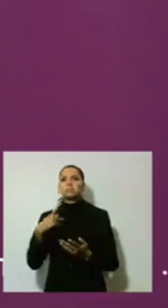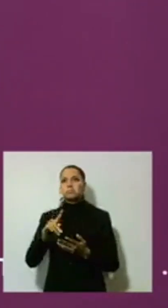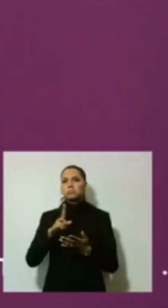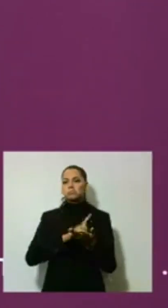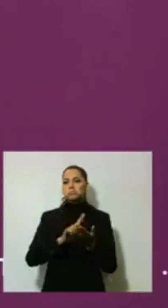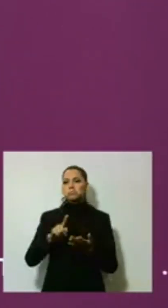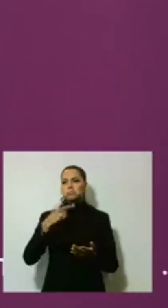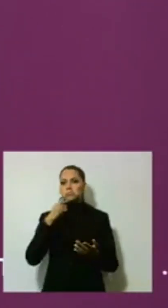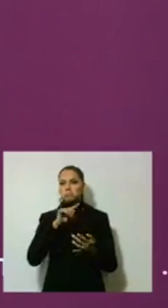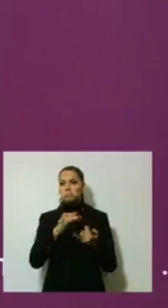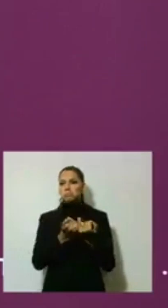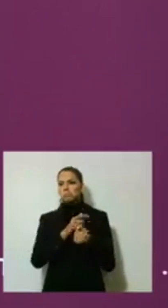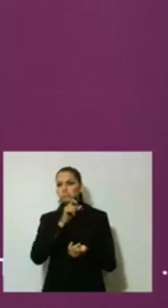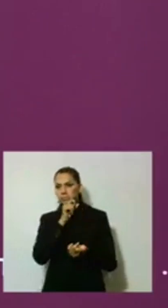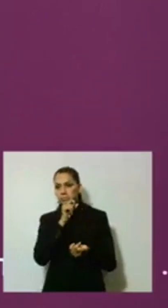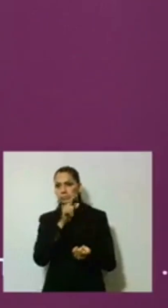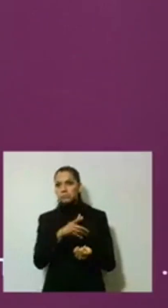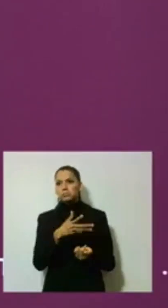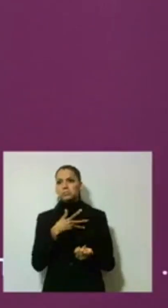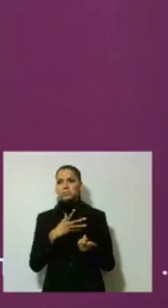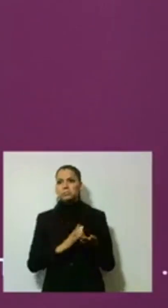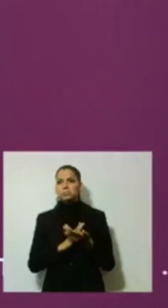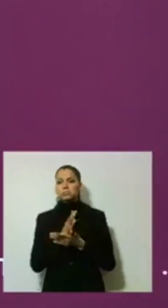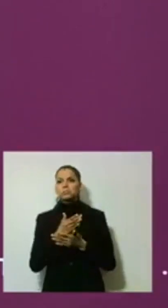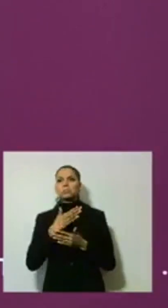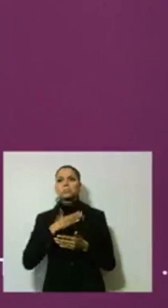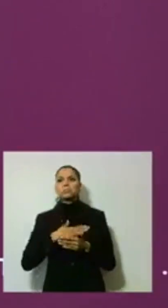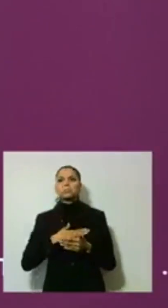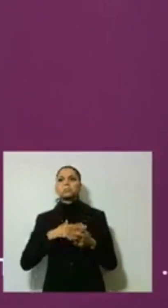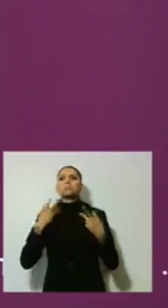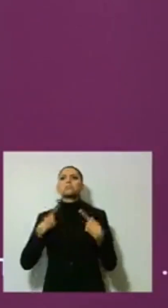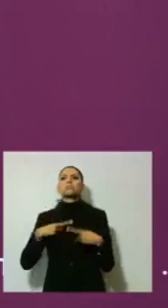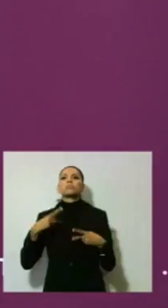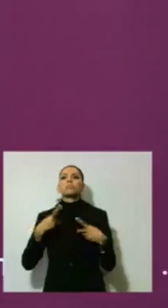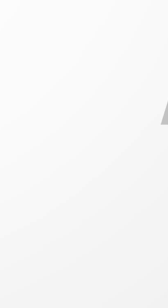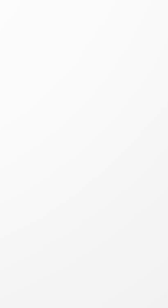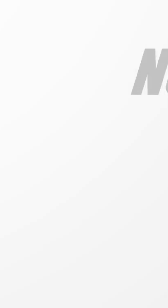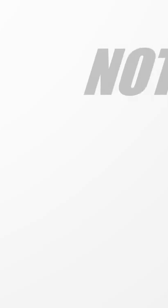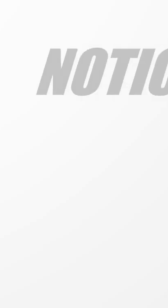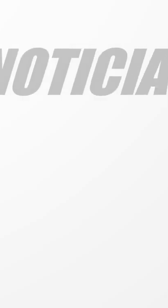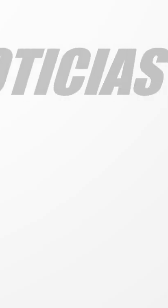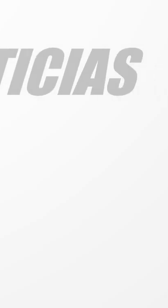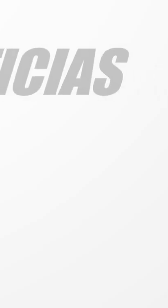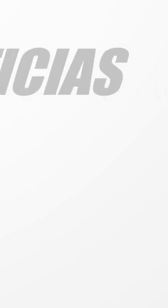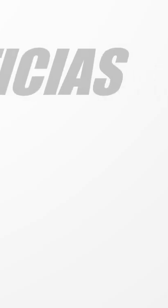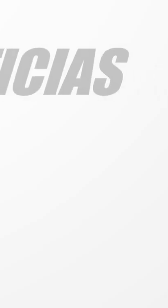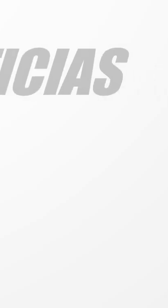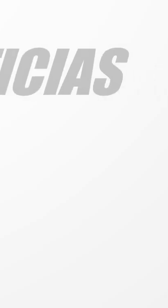denuncia y por ende también el acceso a la justicia de las personas.